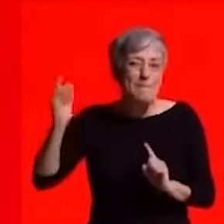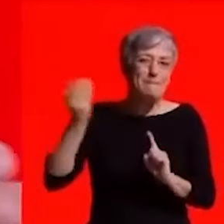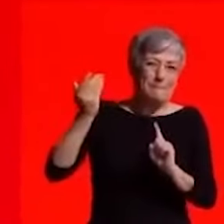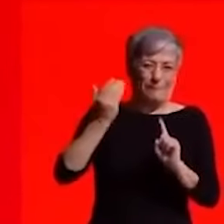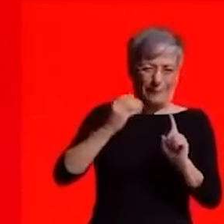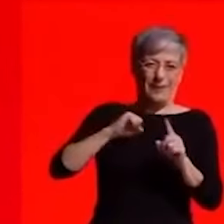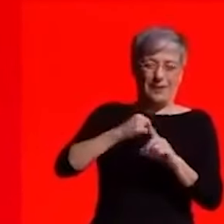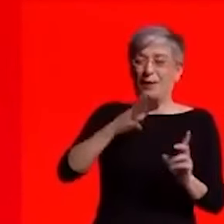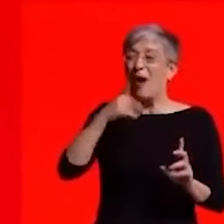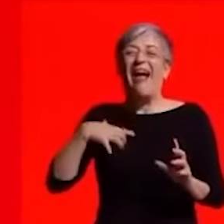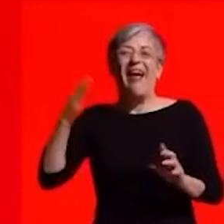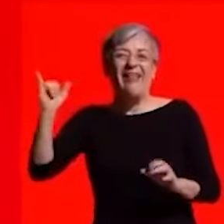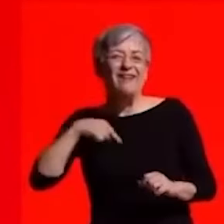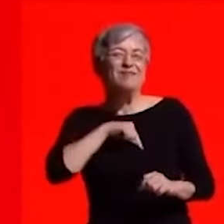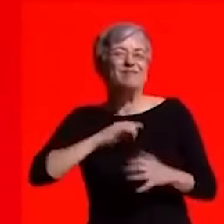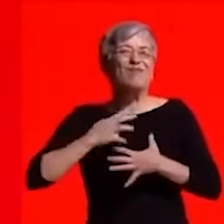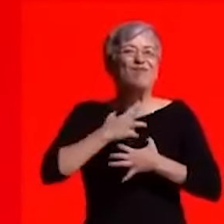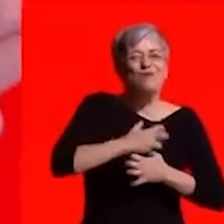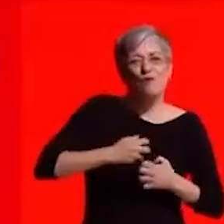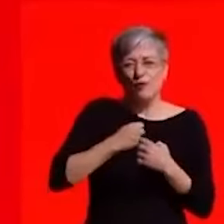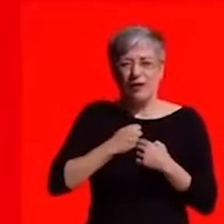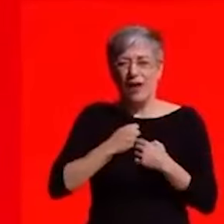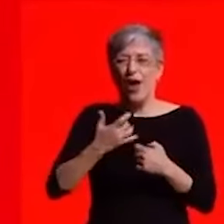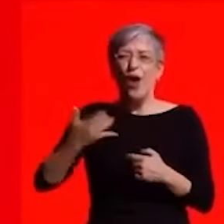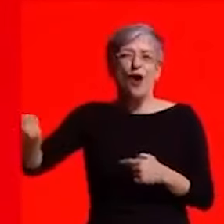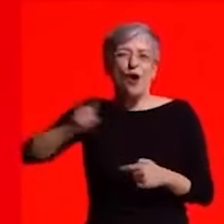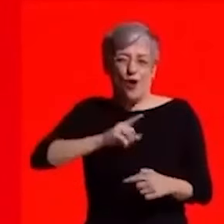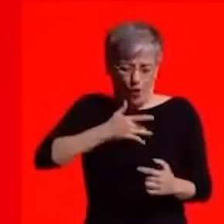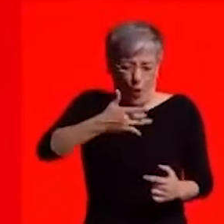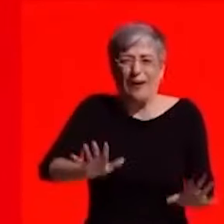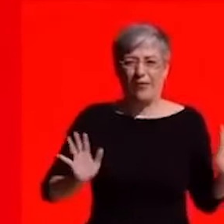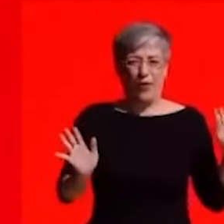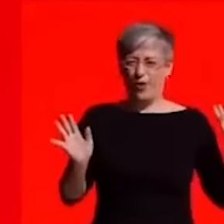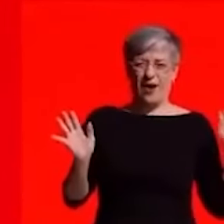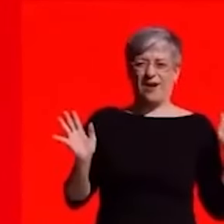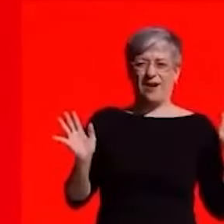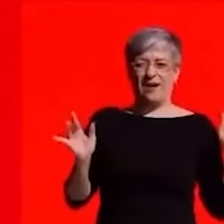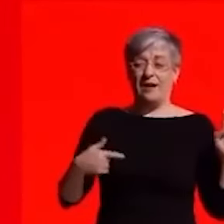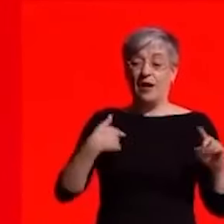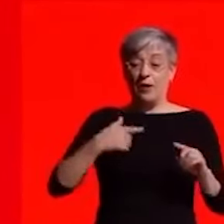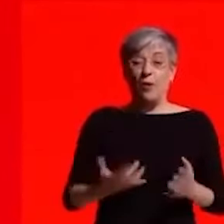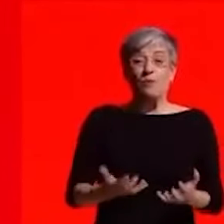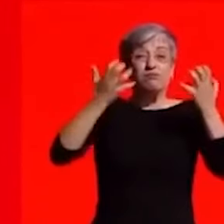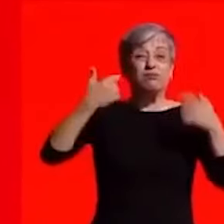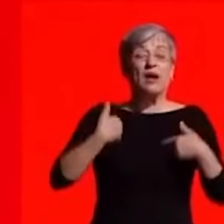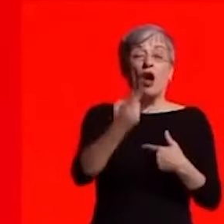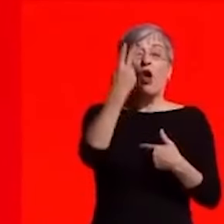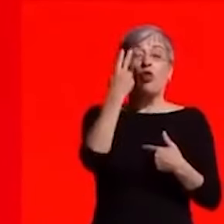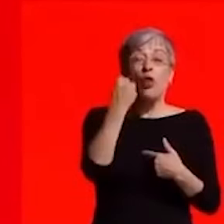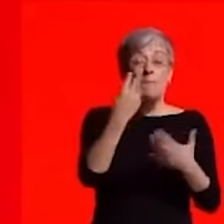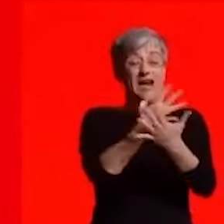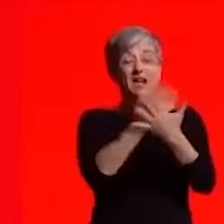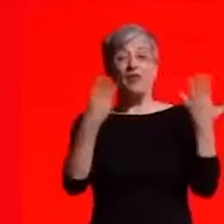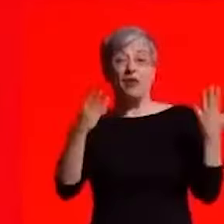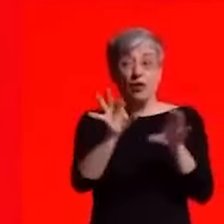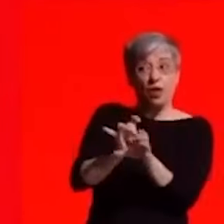de toda su desesperación. No perdonan o no perdonaron la victoria de la moción de censura en 2018